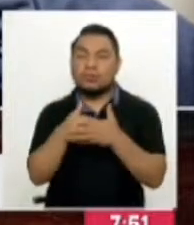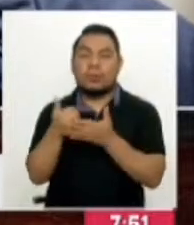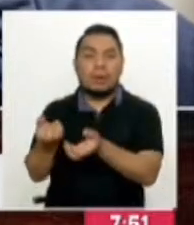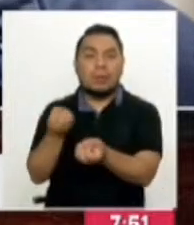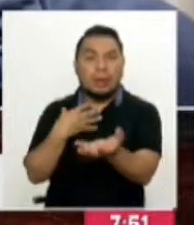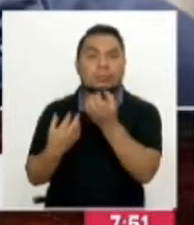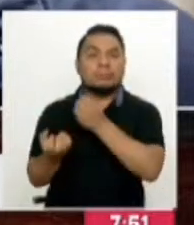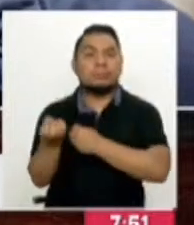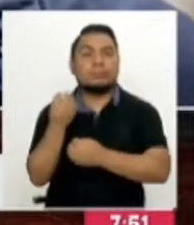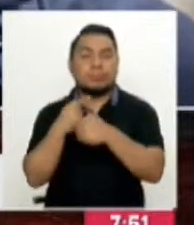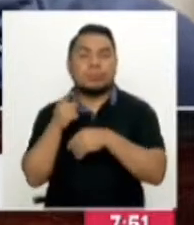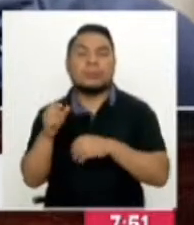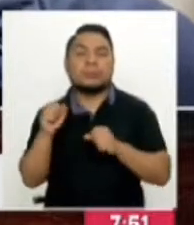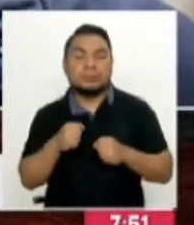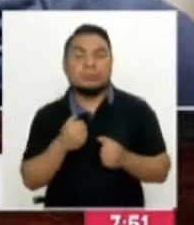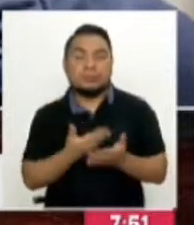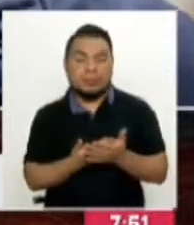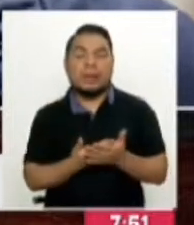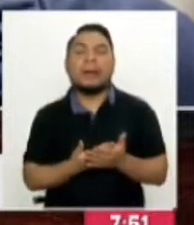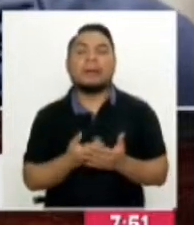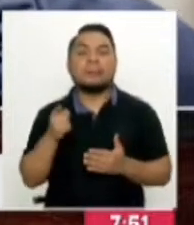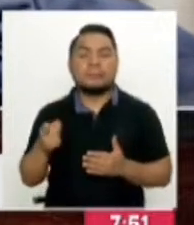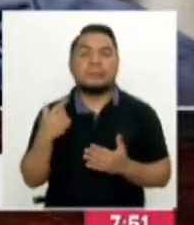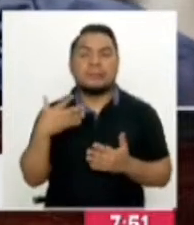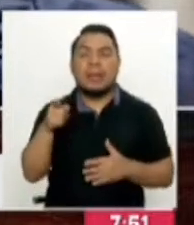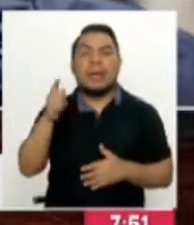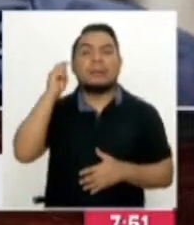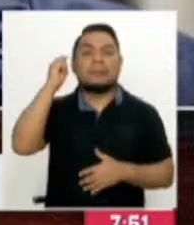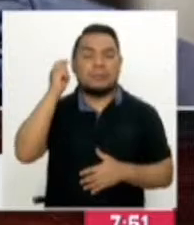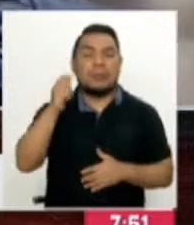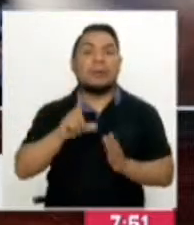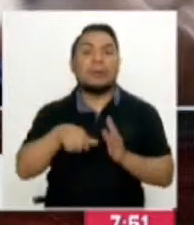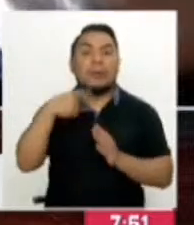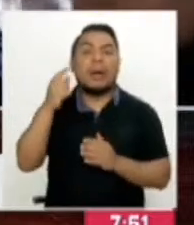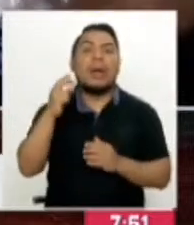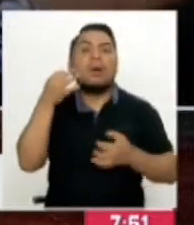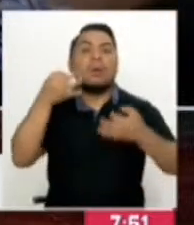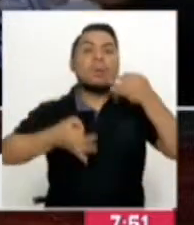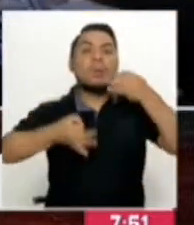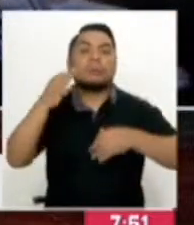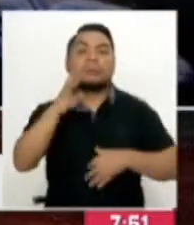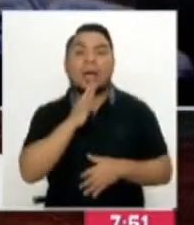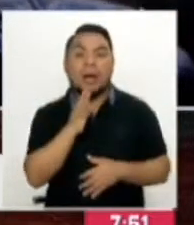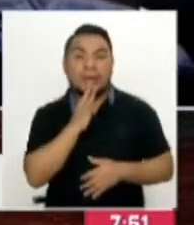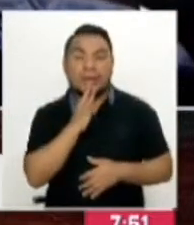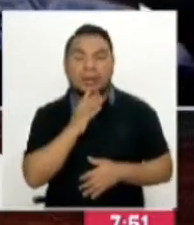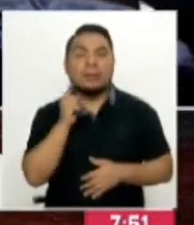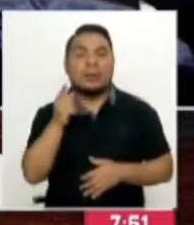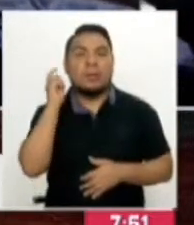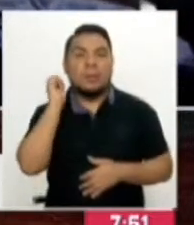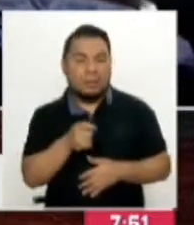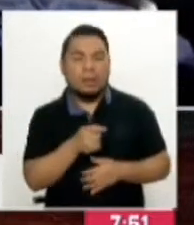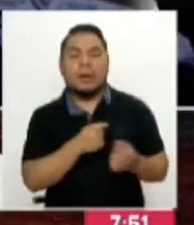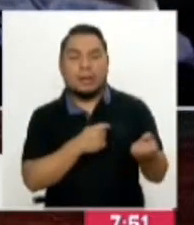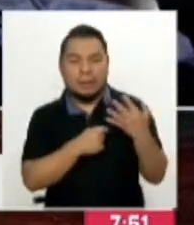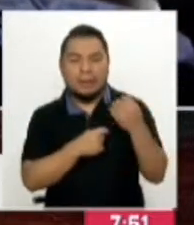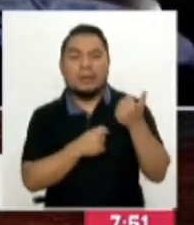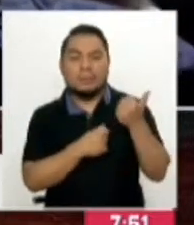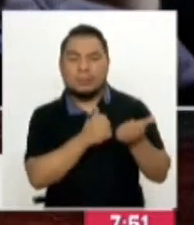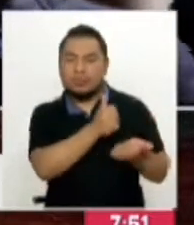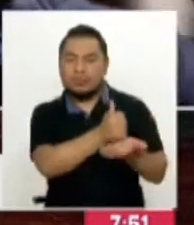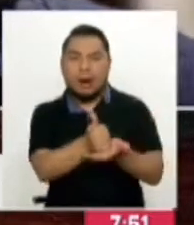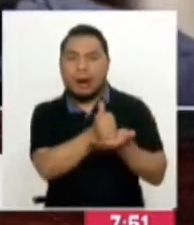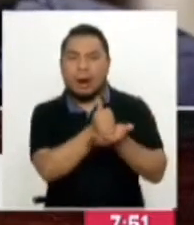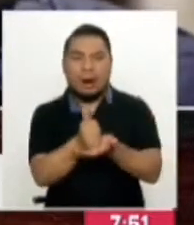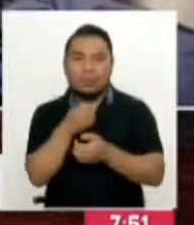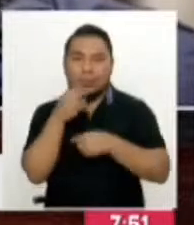de los cuales se acopió a evidencias se convierten en prueba en el juicio oral. De acuerdo, lo que permite tener mayor certeza de